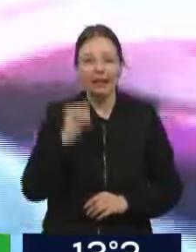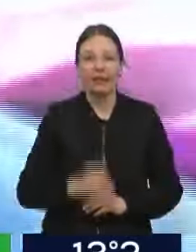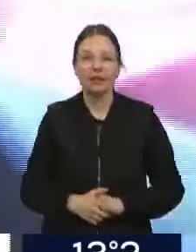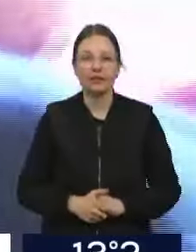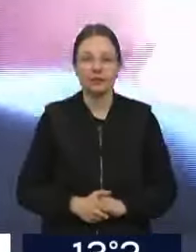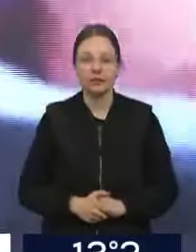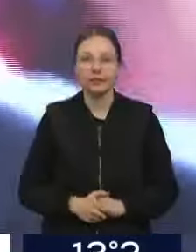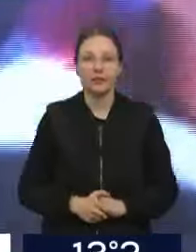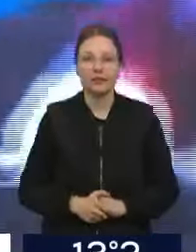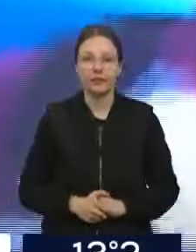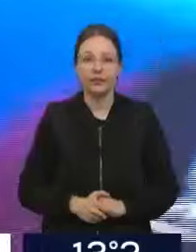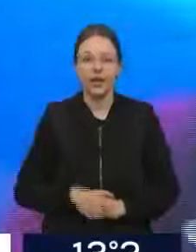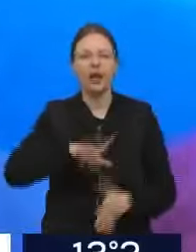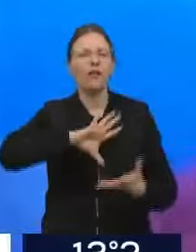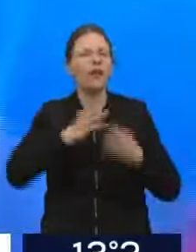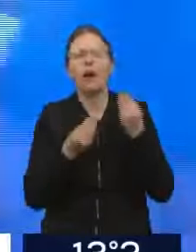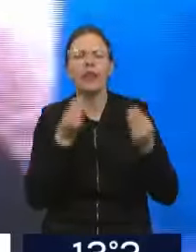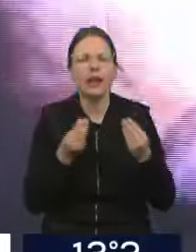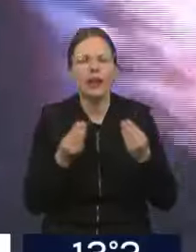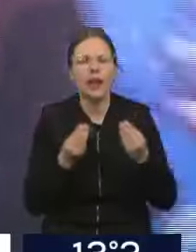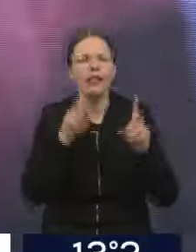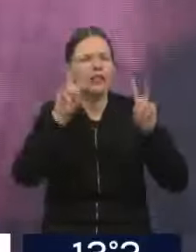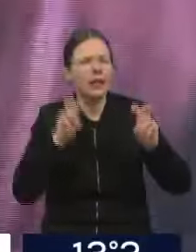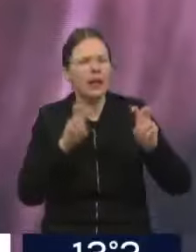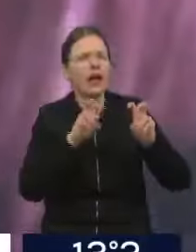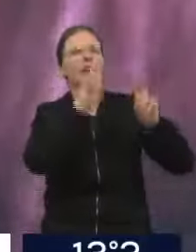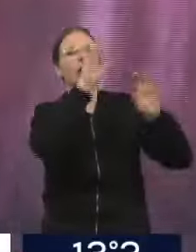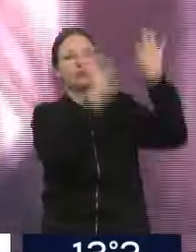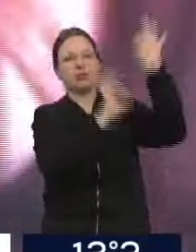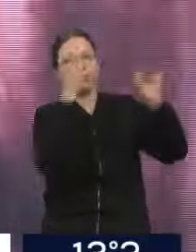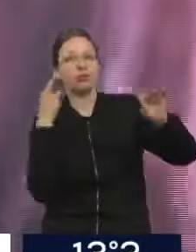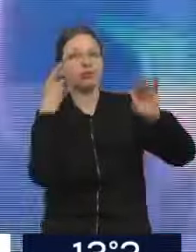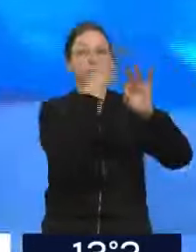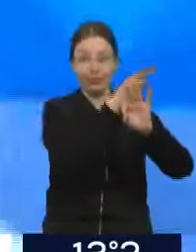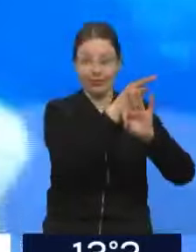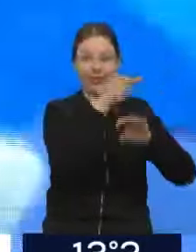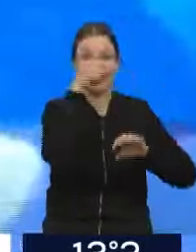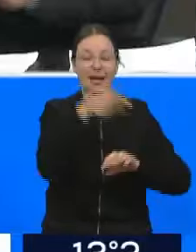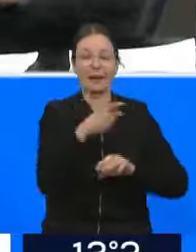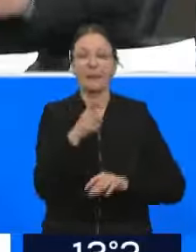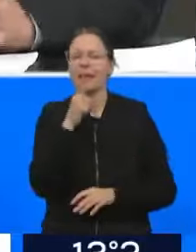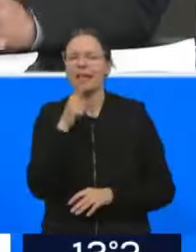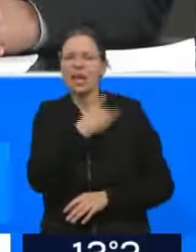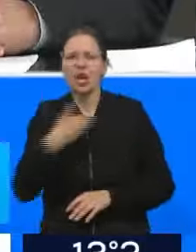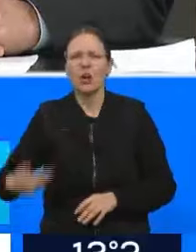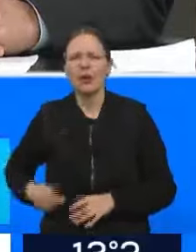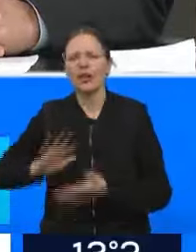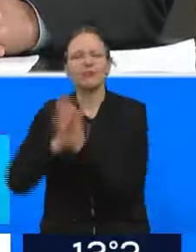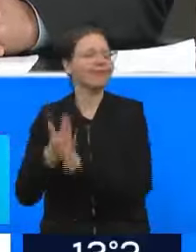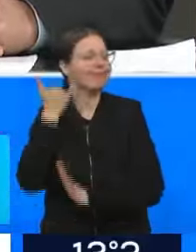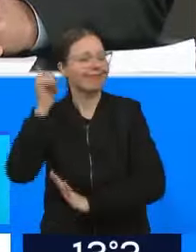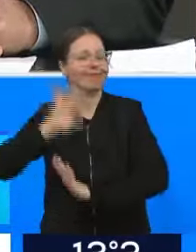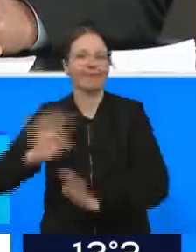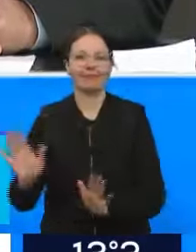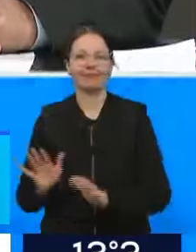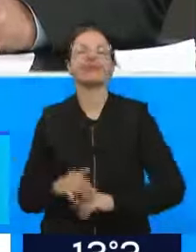eje conductor que es la lucha antigranizo activa con aviones y una decisión que el gobierno parece ser no se modificará, Marcelo. Sí, es el motivo